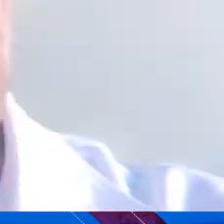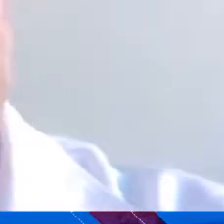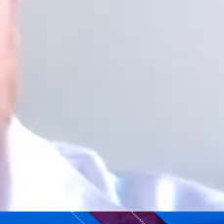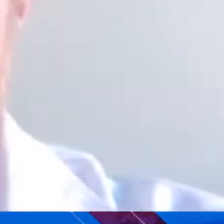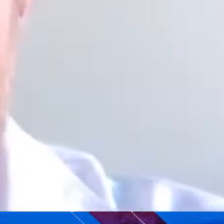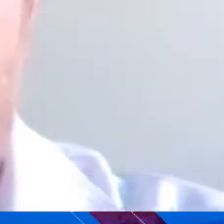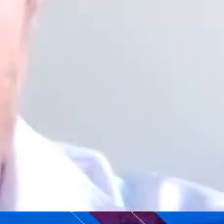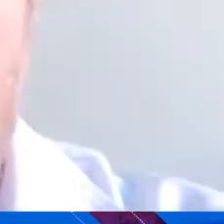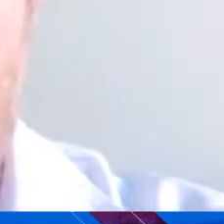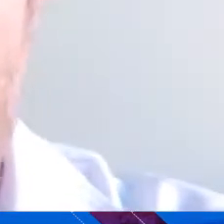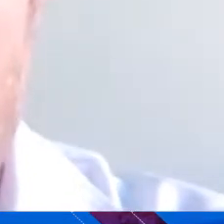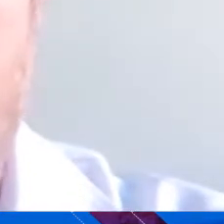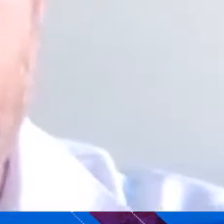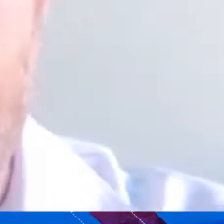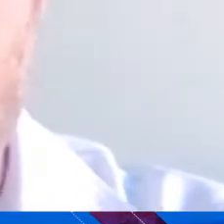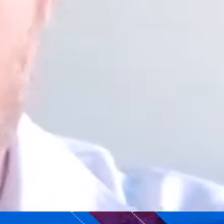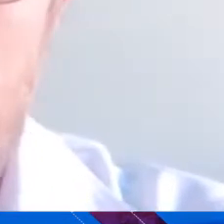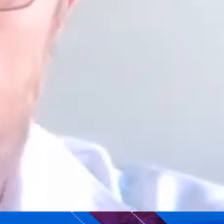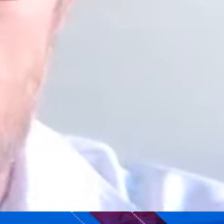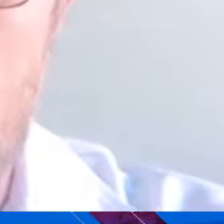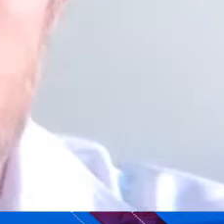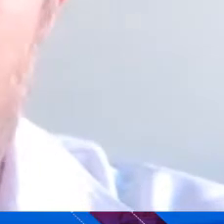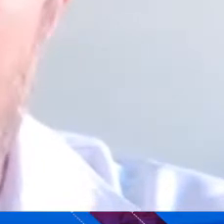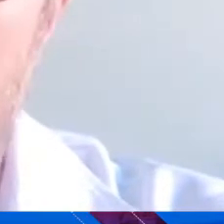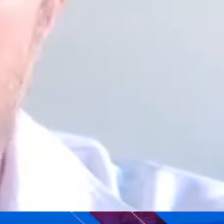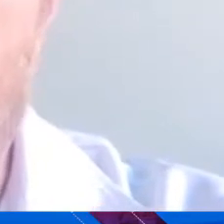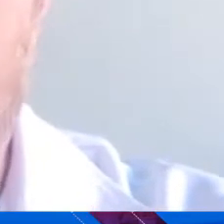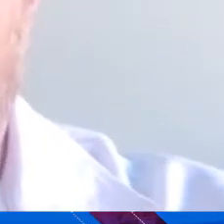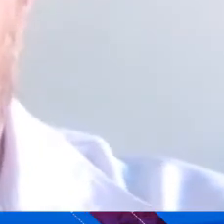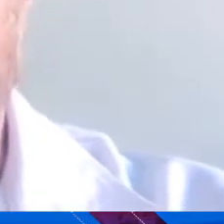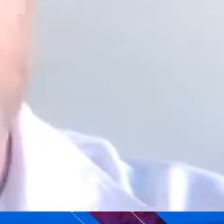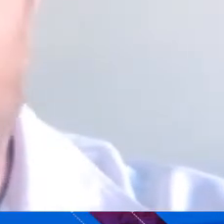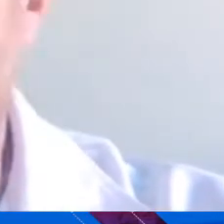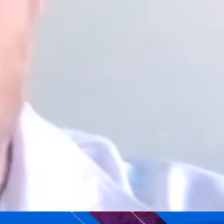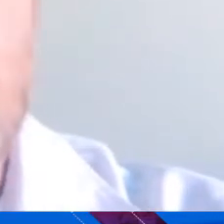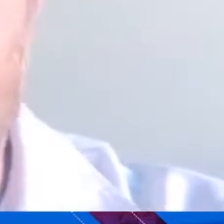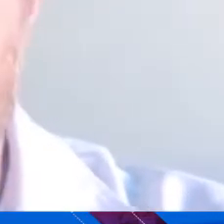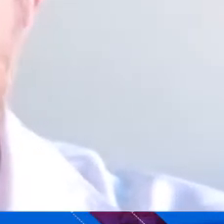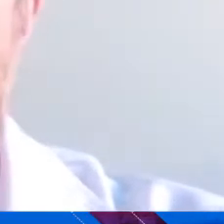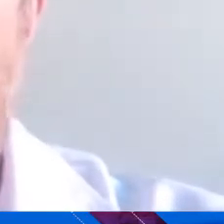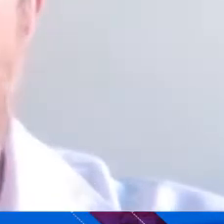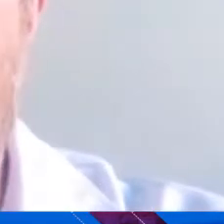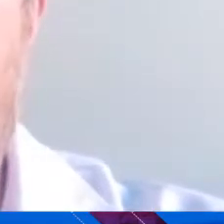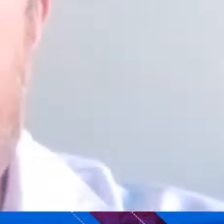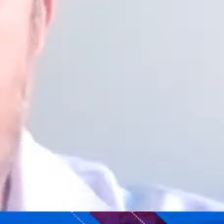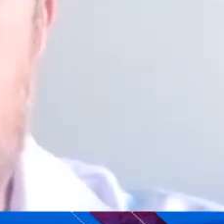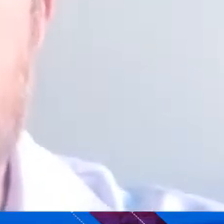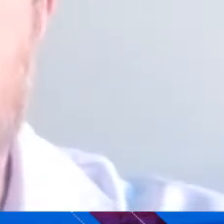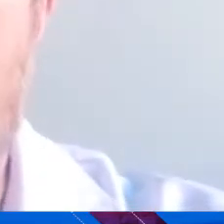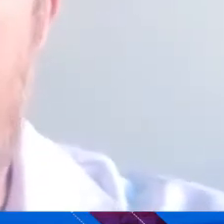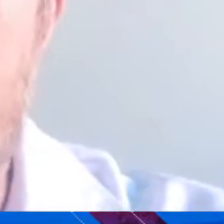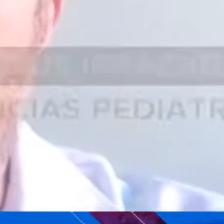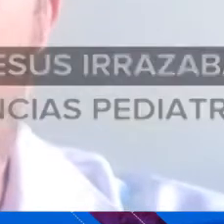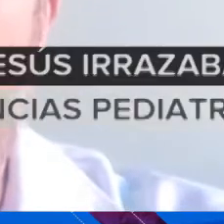pero no veo que haya cambio, al contrario, todo está peor. Las imágenes son contundentes. Yo como médico y